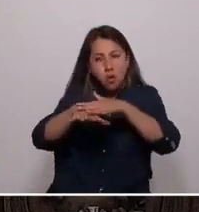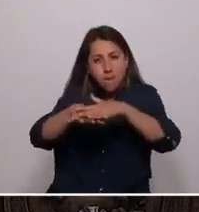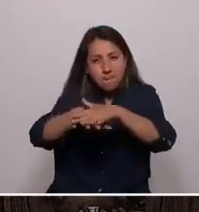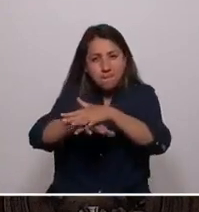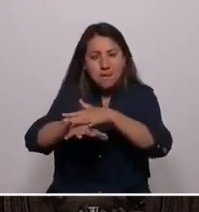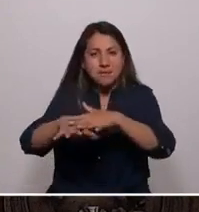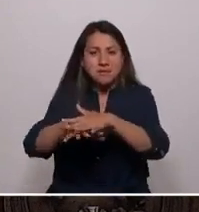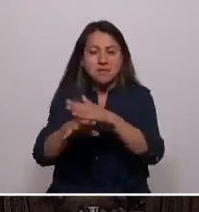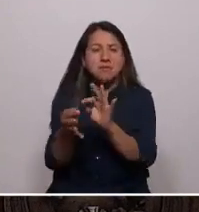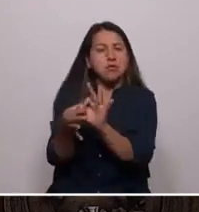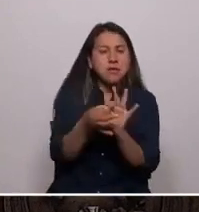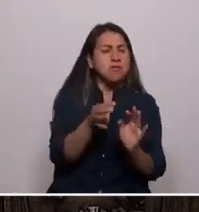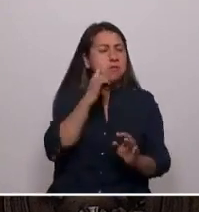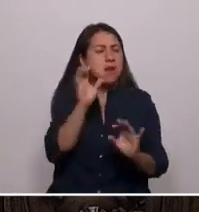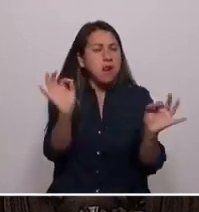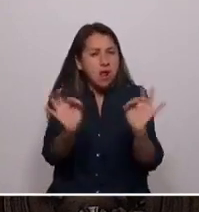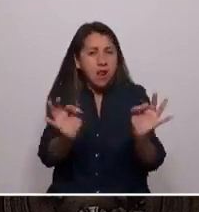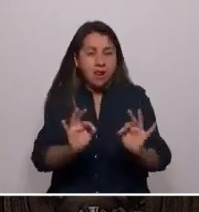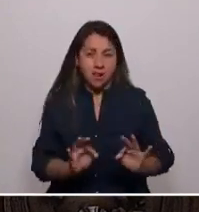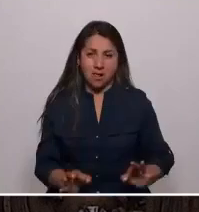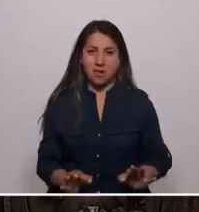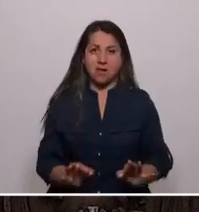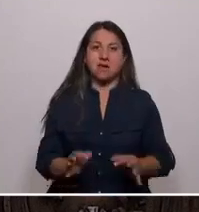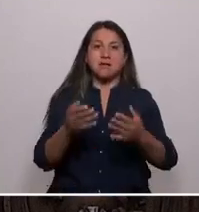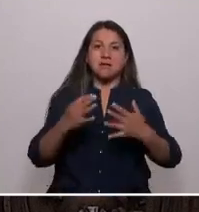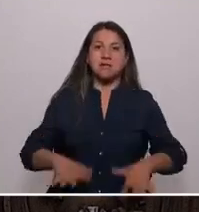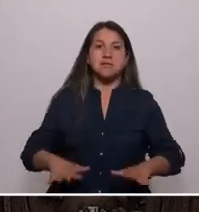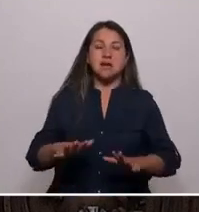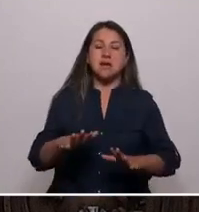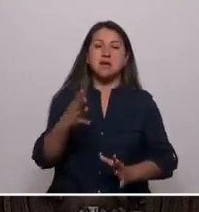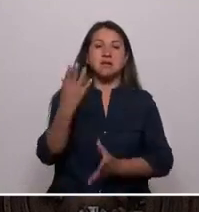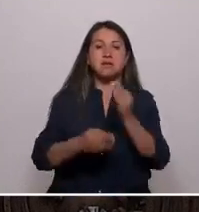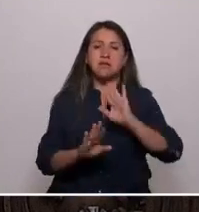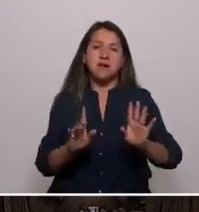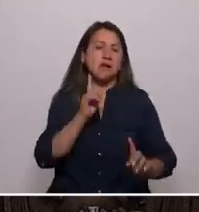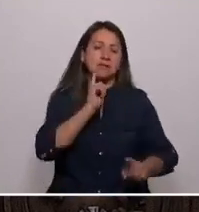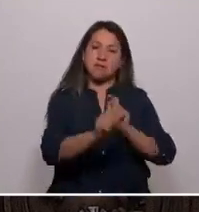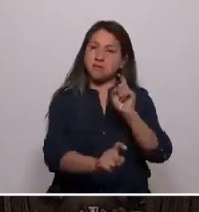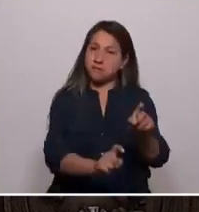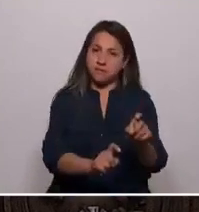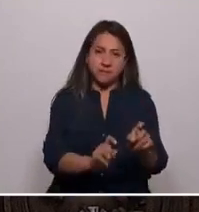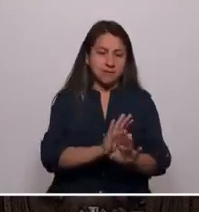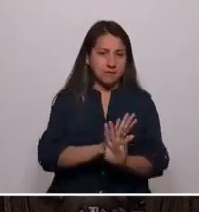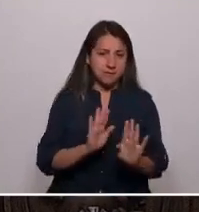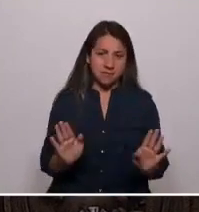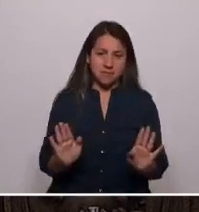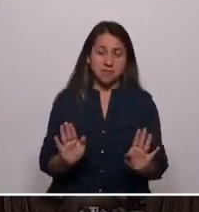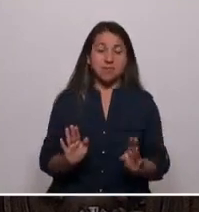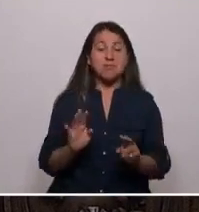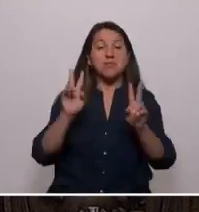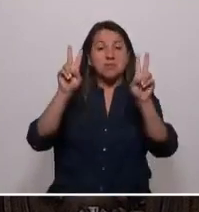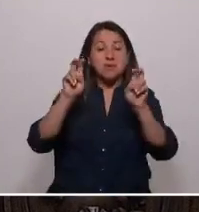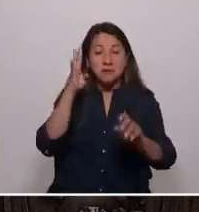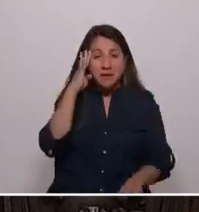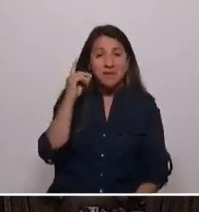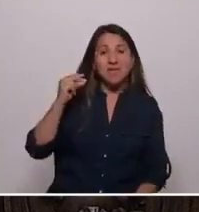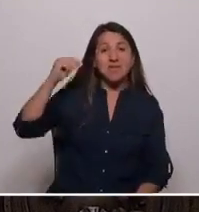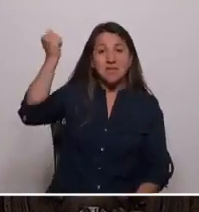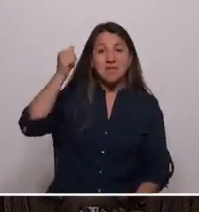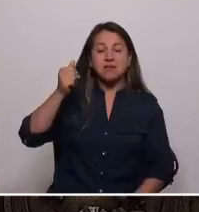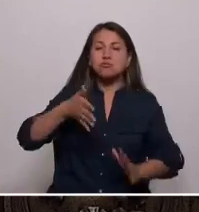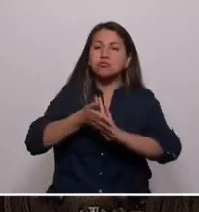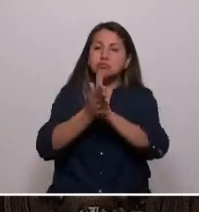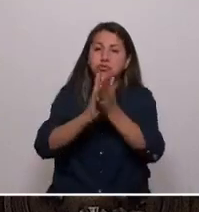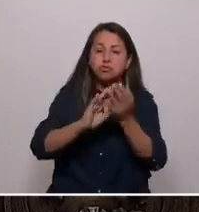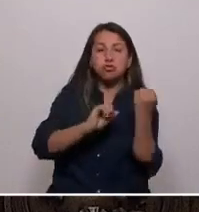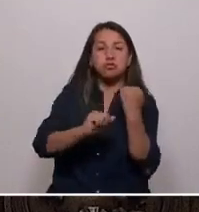de los argumentos y desterrar definitivamente la descalificación y la denostación. Sobre las ideas, todo. Contra